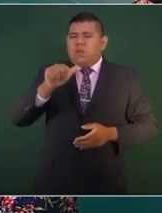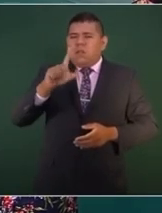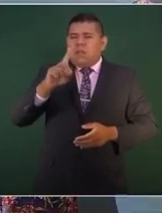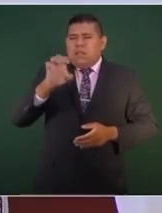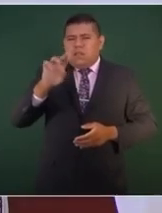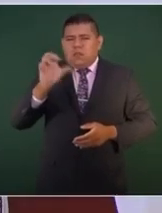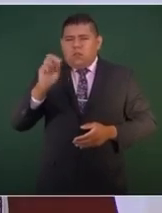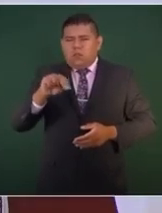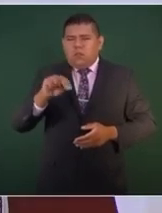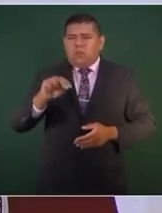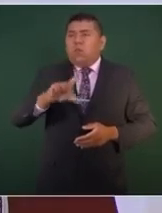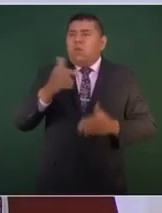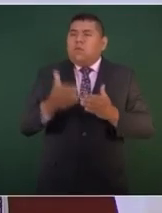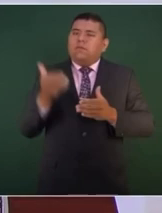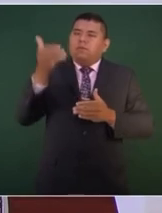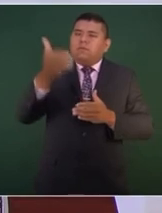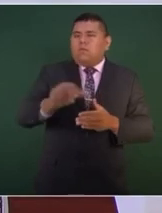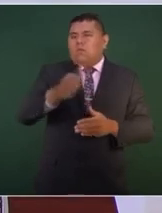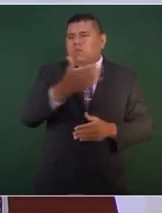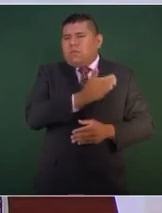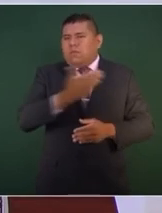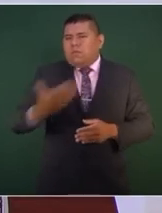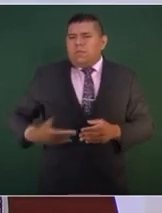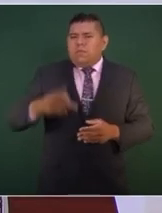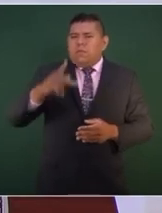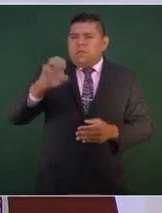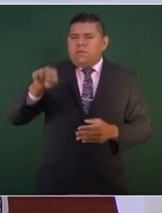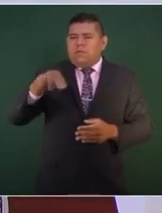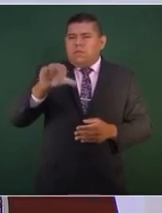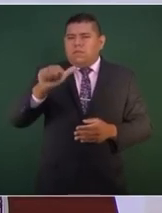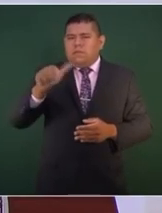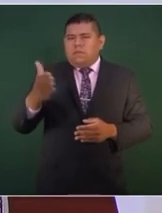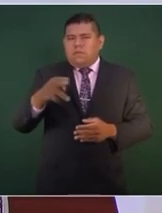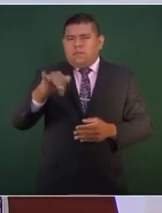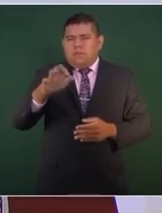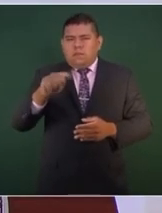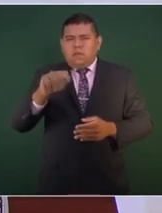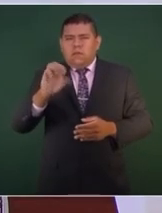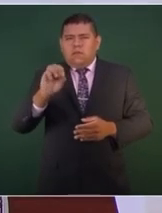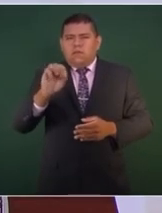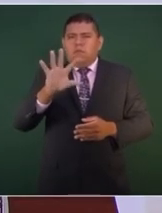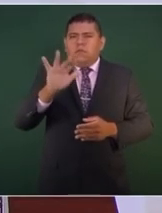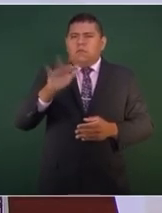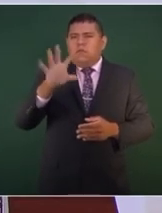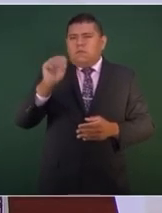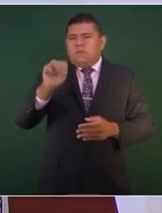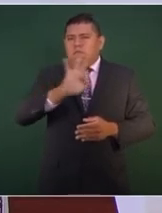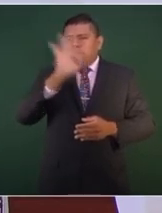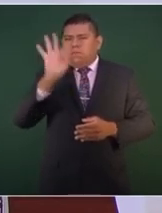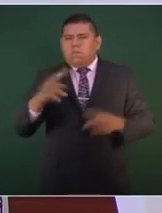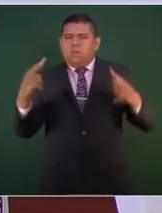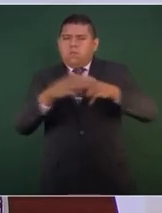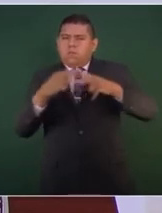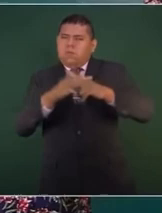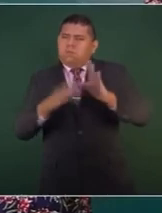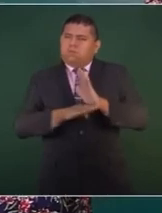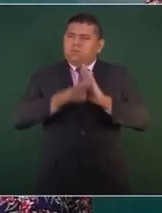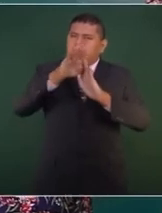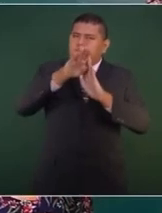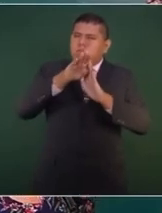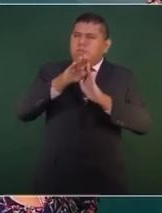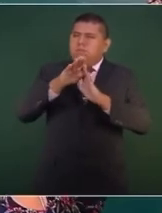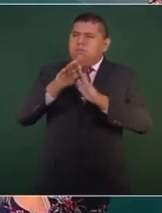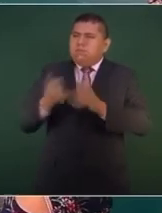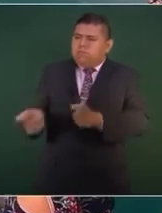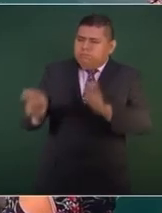el gobierno de Peña Nieto cincuenta y nueve por ciento de incremento y